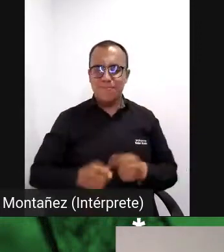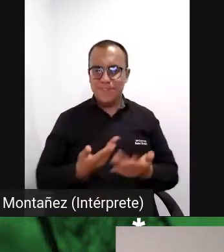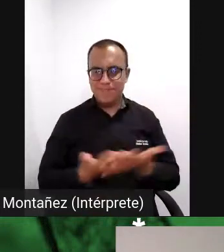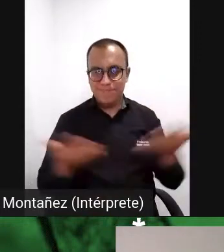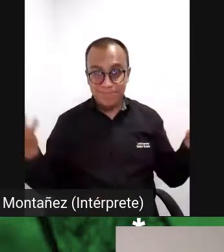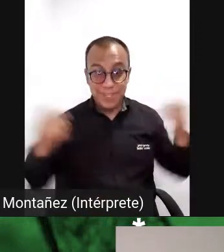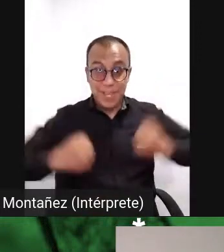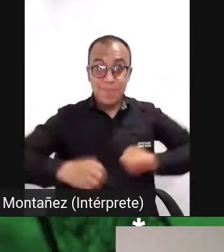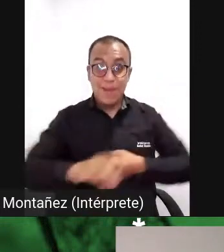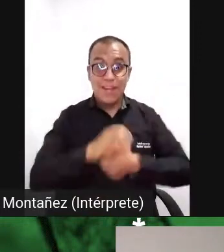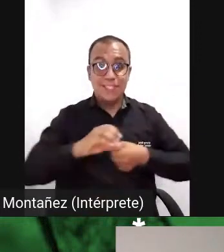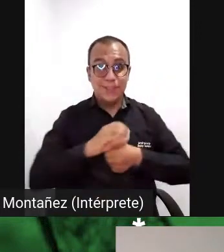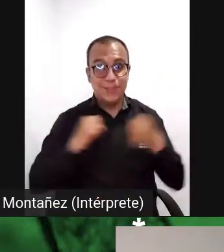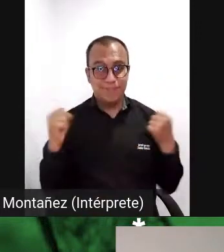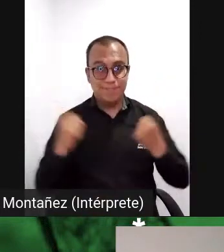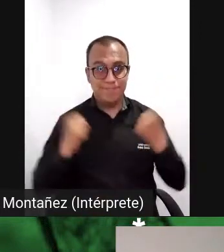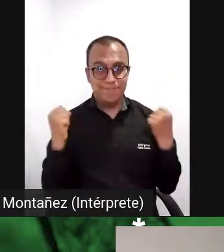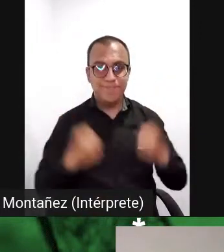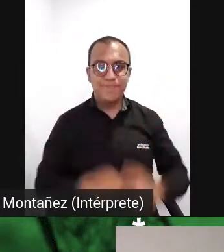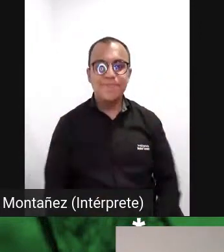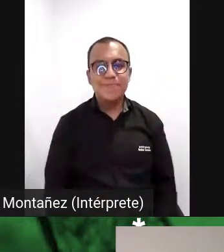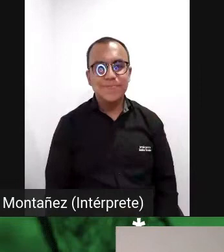ciudad de Bogotá.